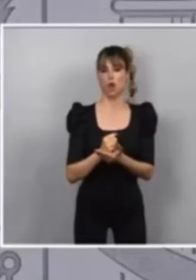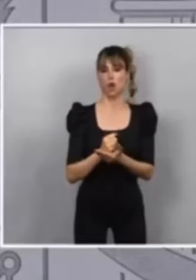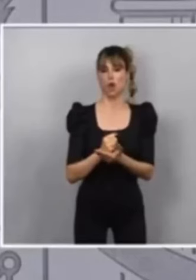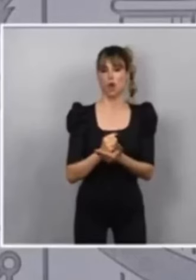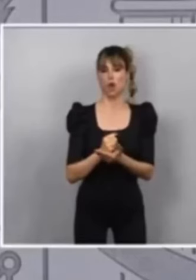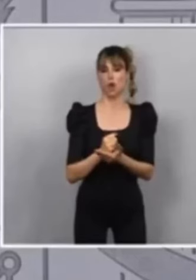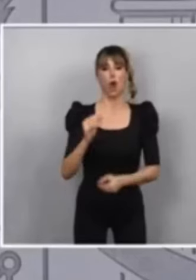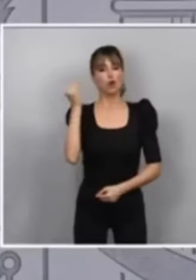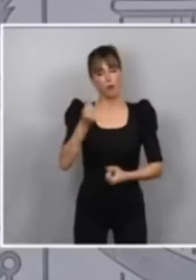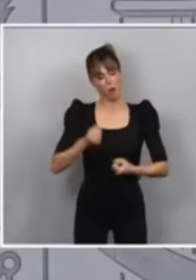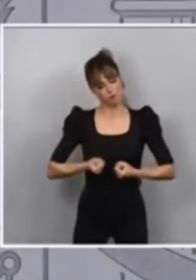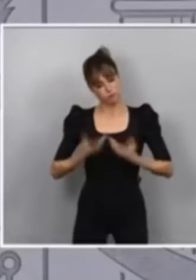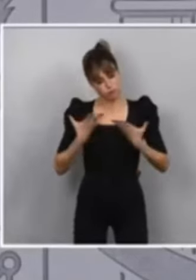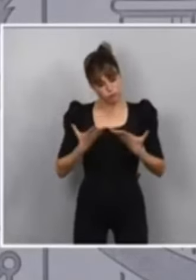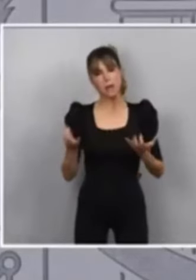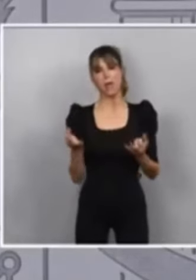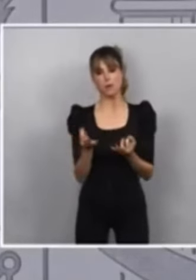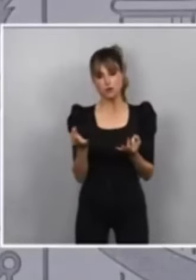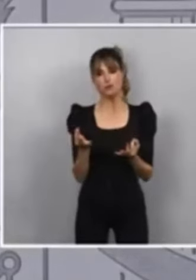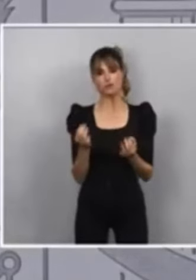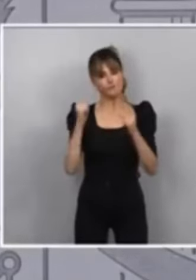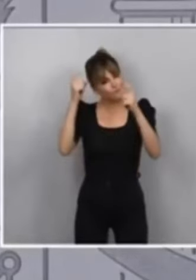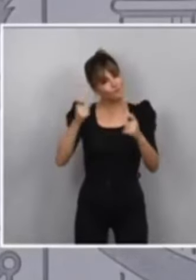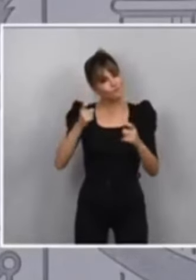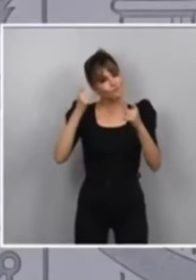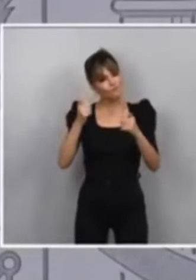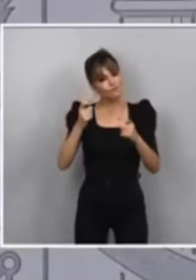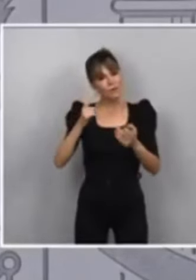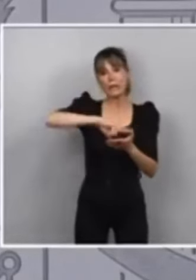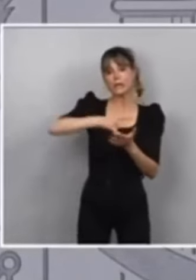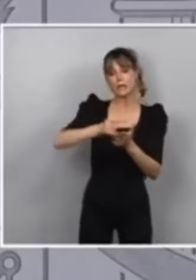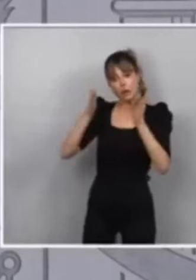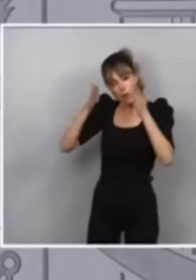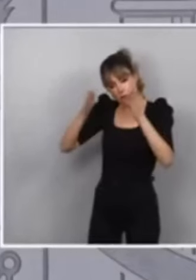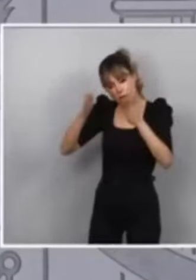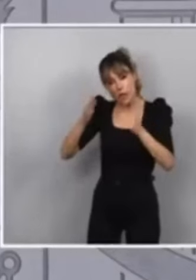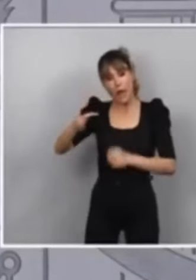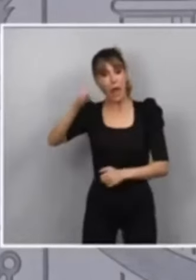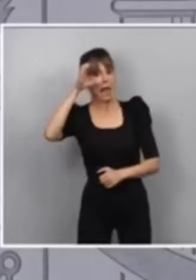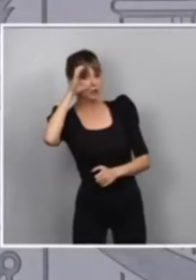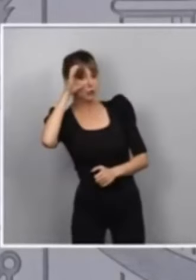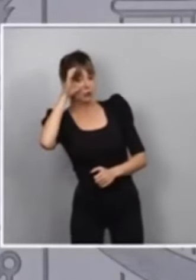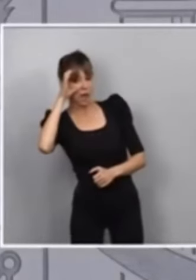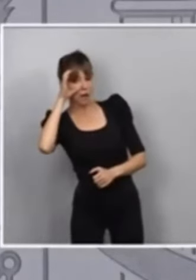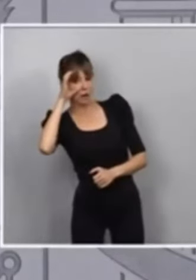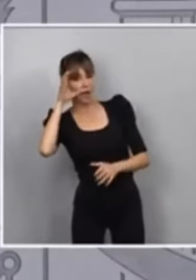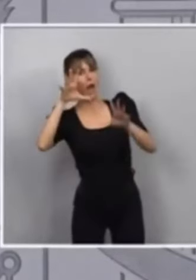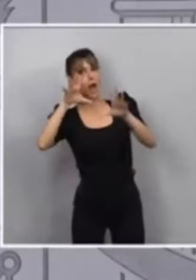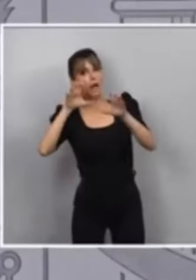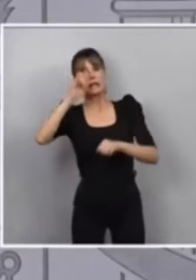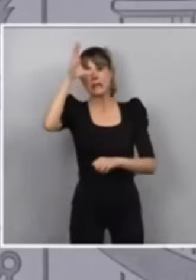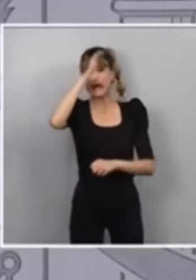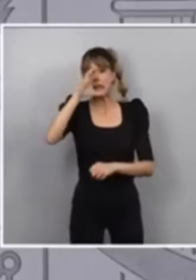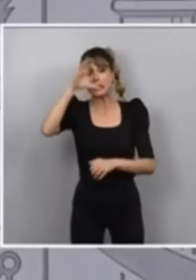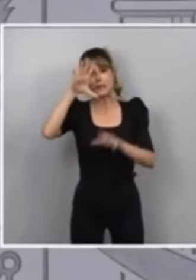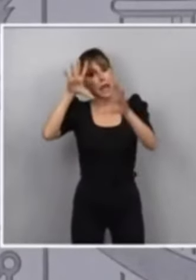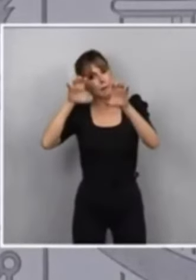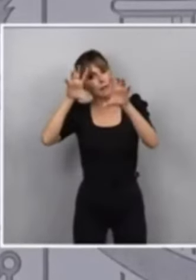que toca atender a los técnicos escuchar y aprender de la